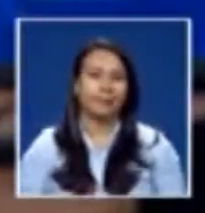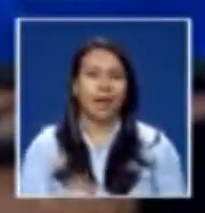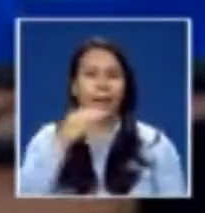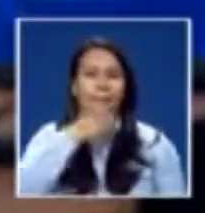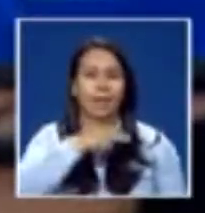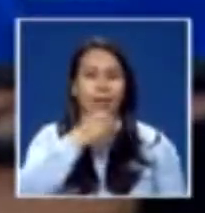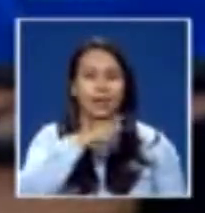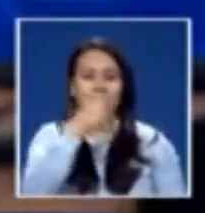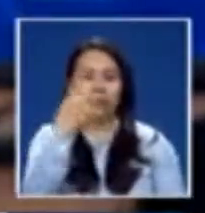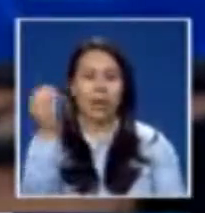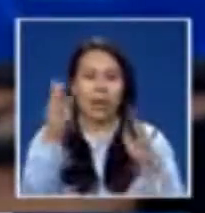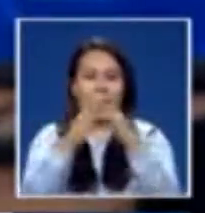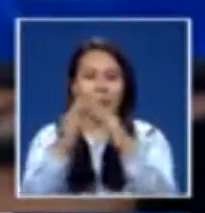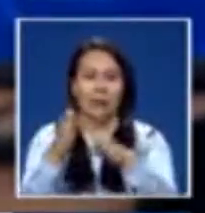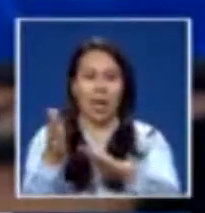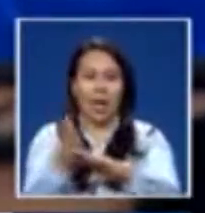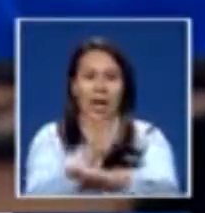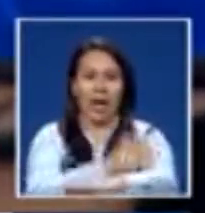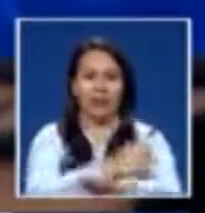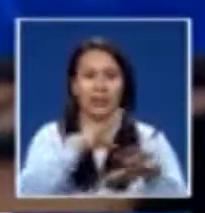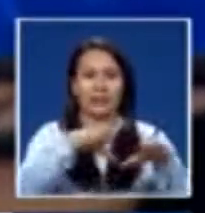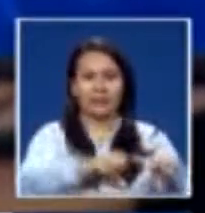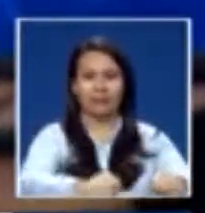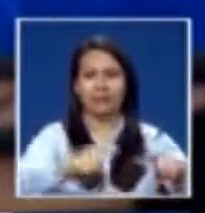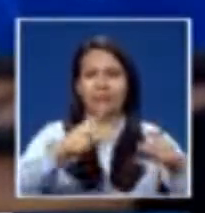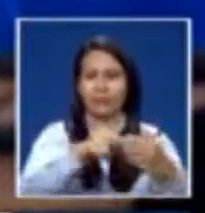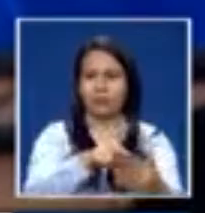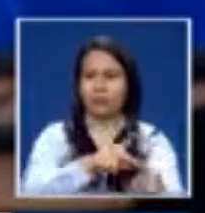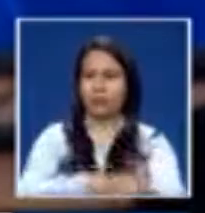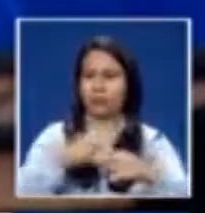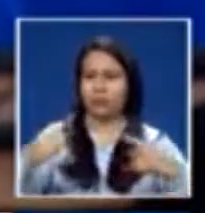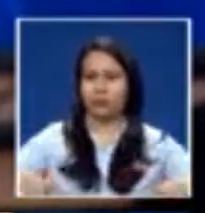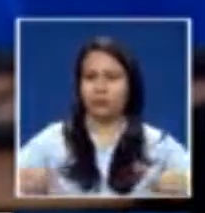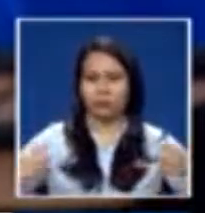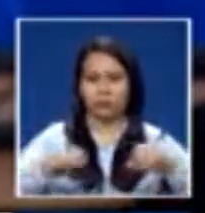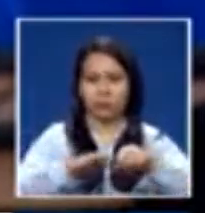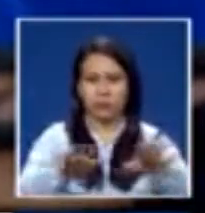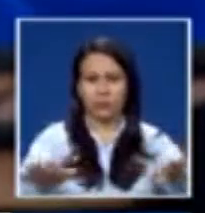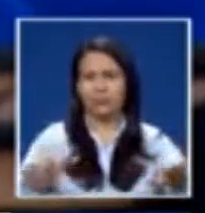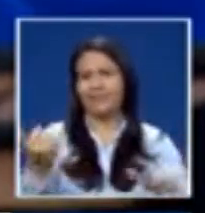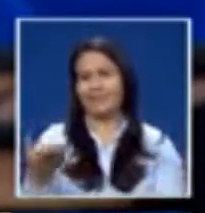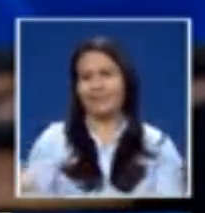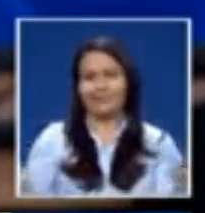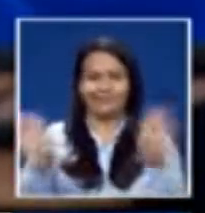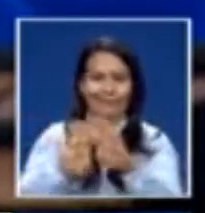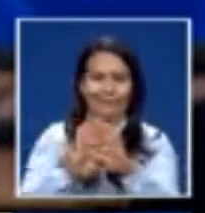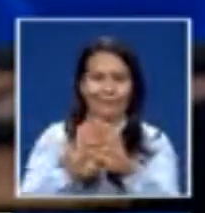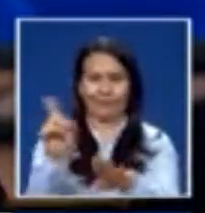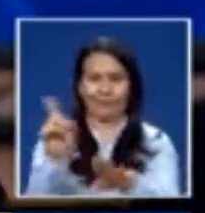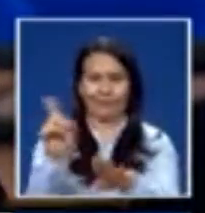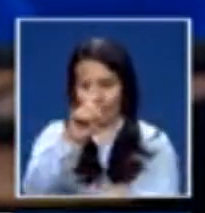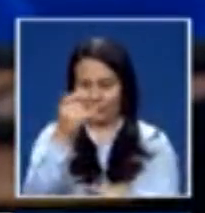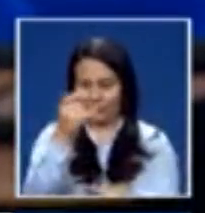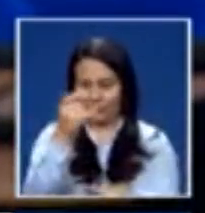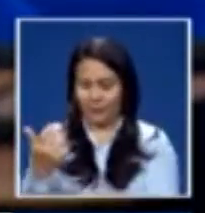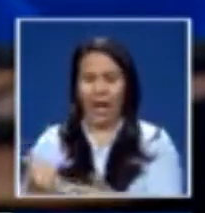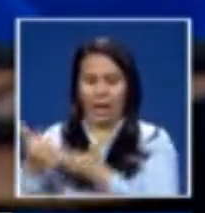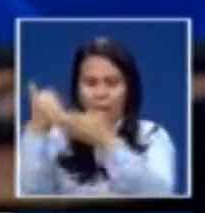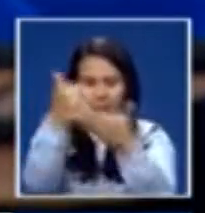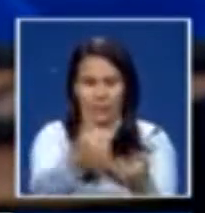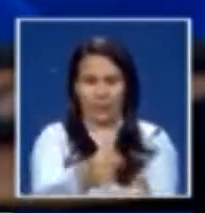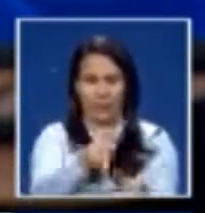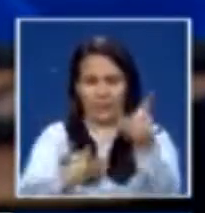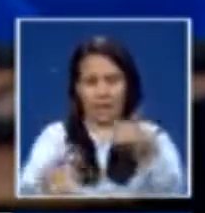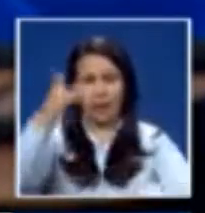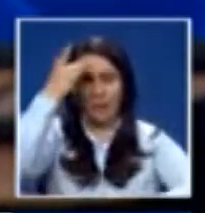En Manta, 100 viviendas que formaban parte del fallido proyecto de la refinería del Pacífico fueron habilitadas ahora para acoger a personas